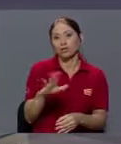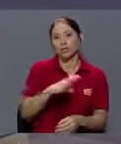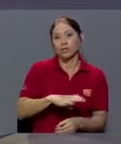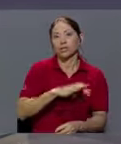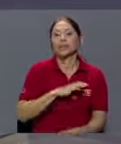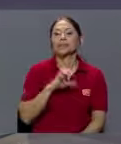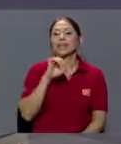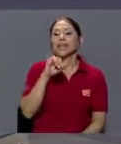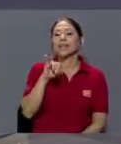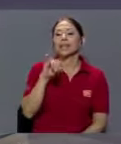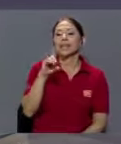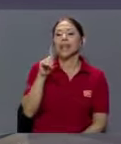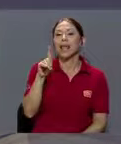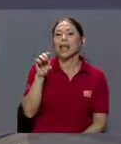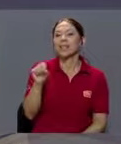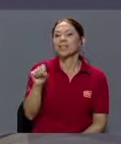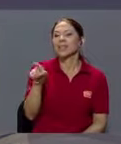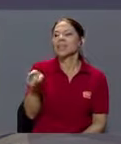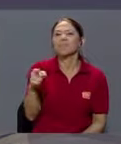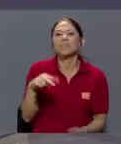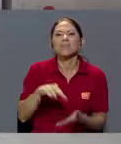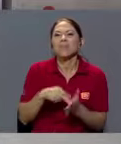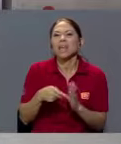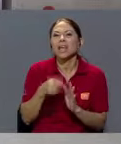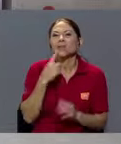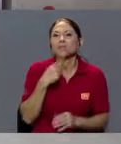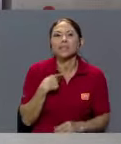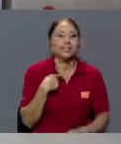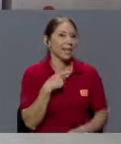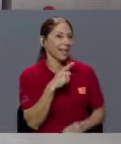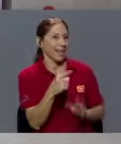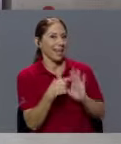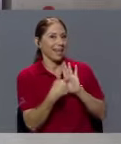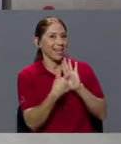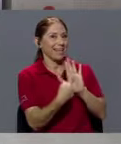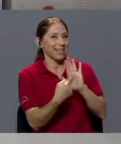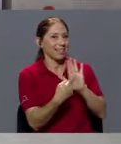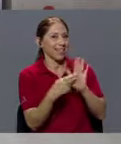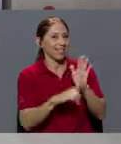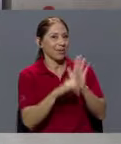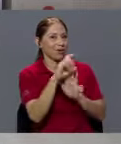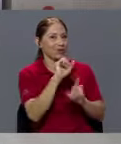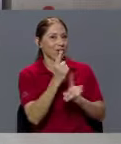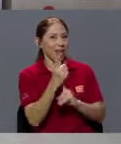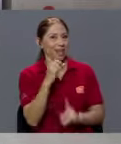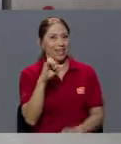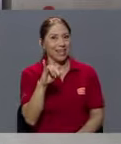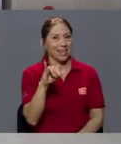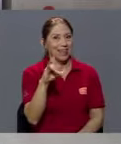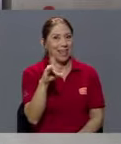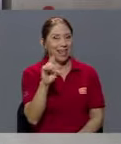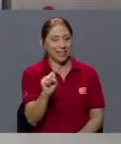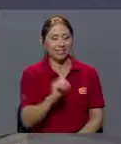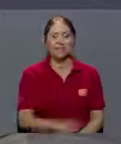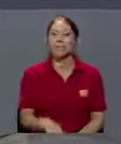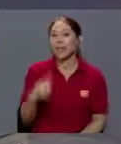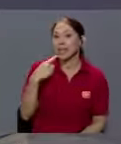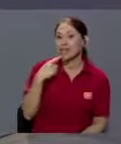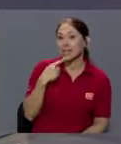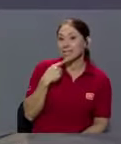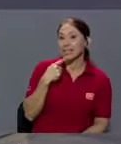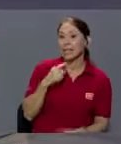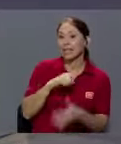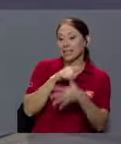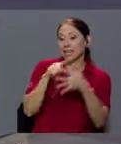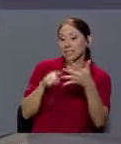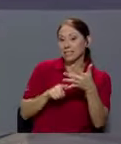están ahí. Un IDS, ¿qué nos dice? Un IDS en una dimensión de educación, el índice de desarrollo social,